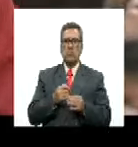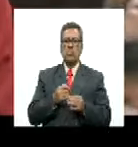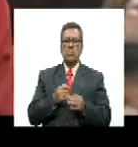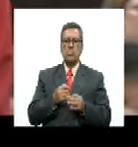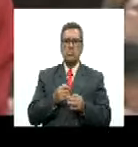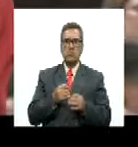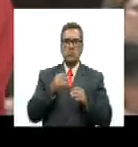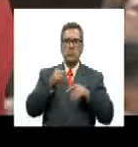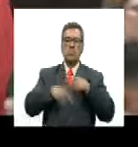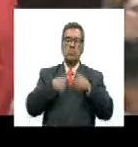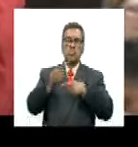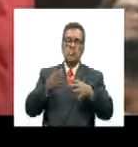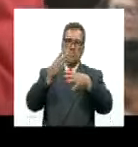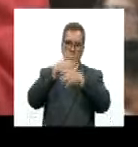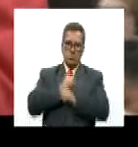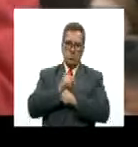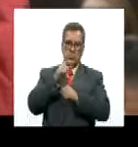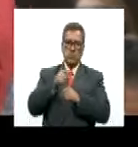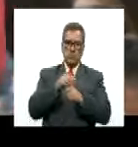proyecta confianza,